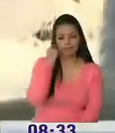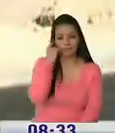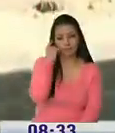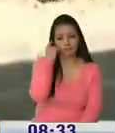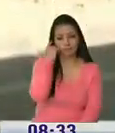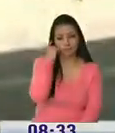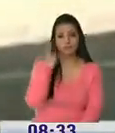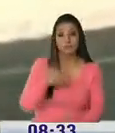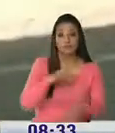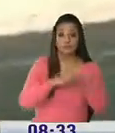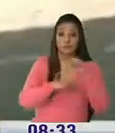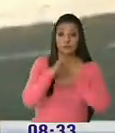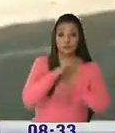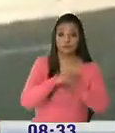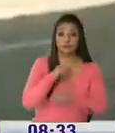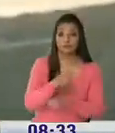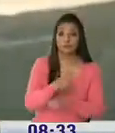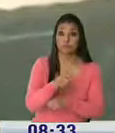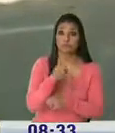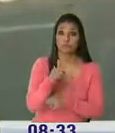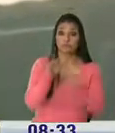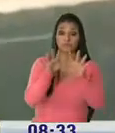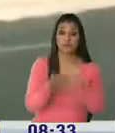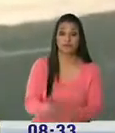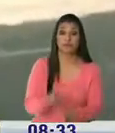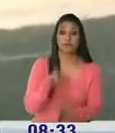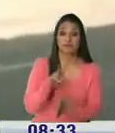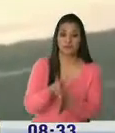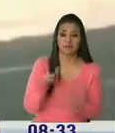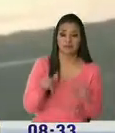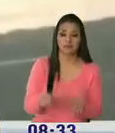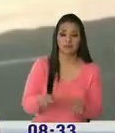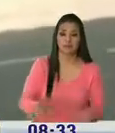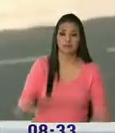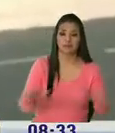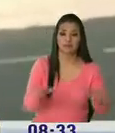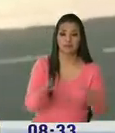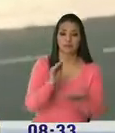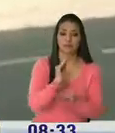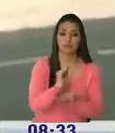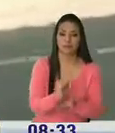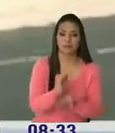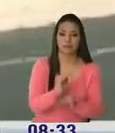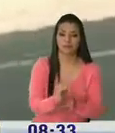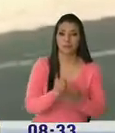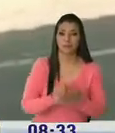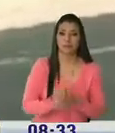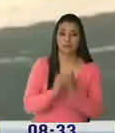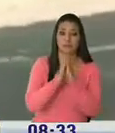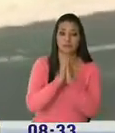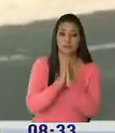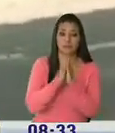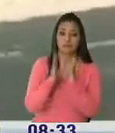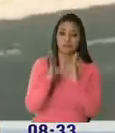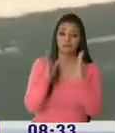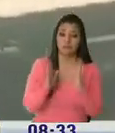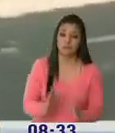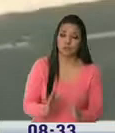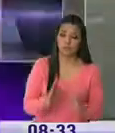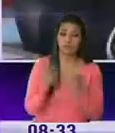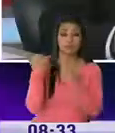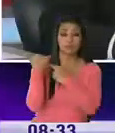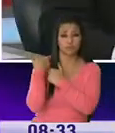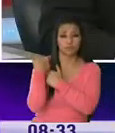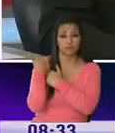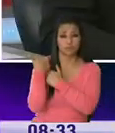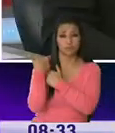demostrado la evaluación que ha realizado la Secretaría de Riesgos aquí en este sector. Así que también hacemos un llamado a la ciudadanía para que también, así